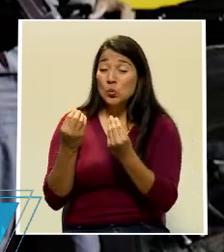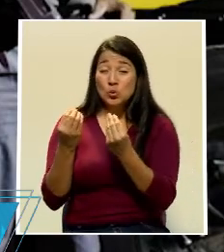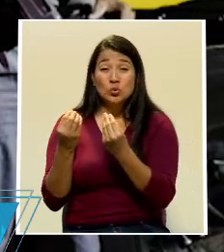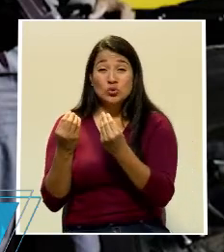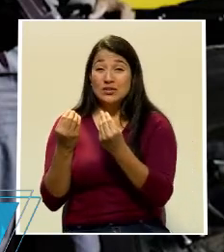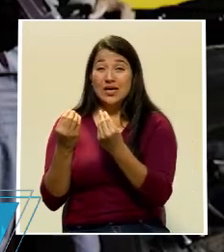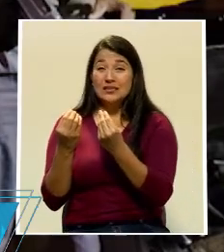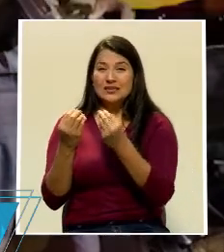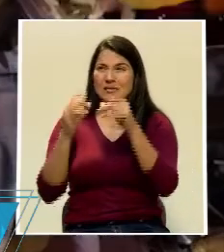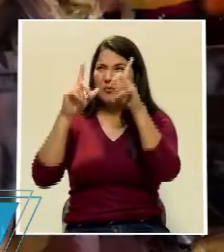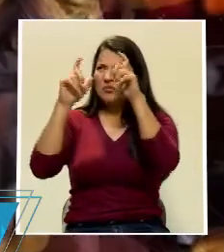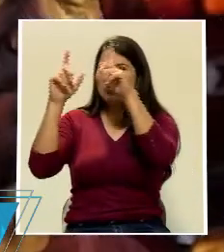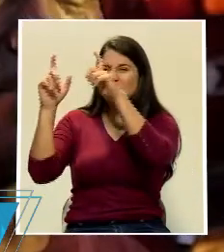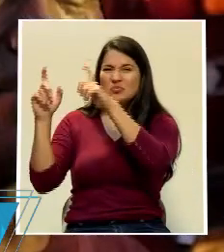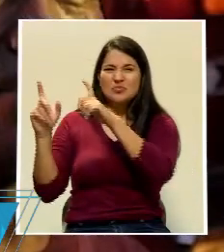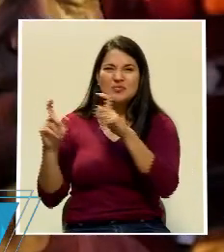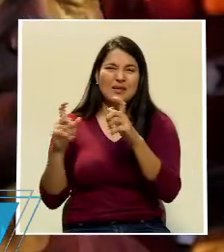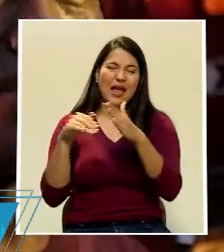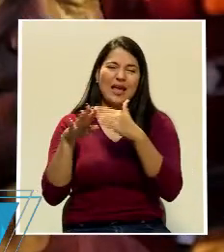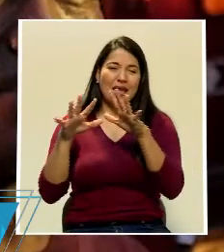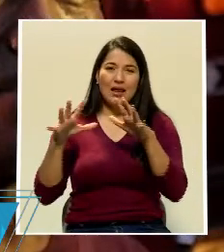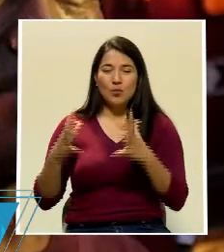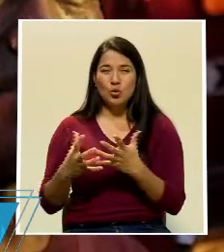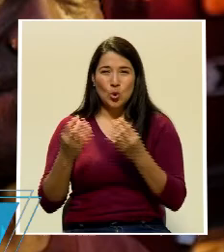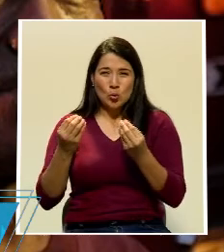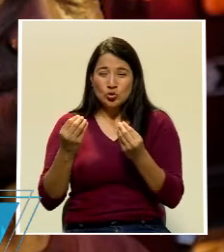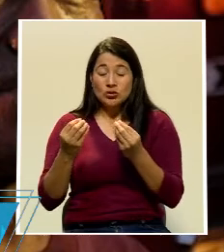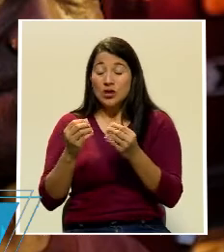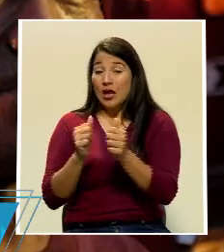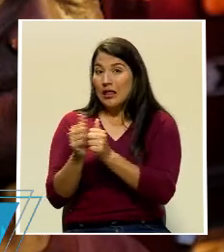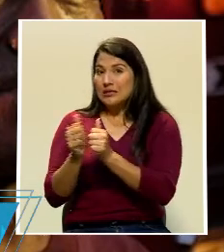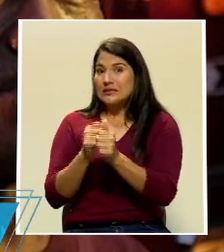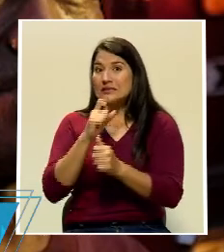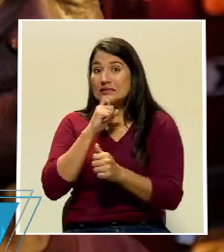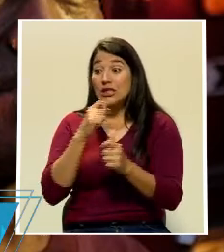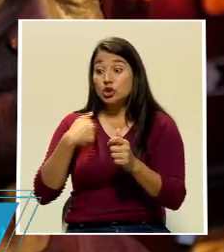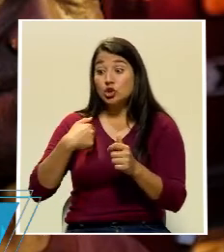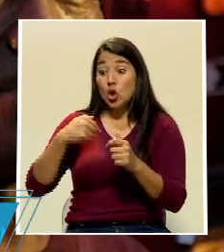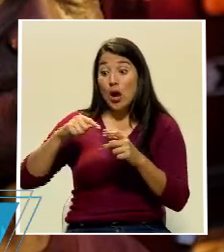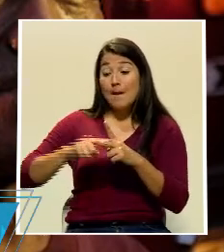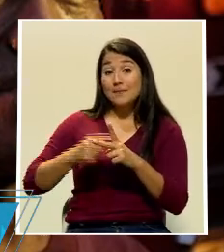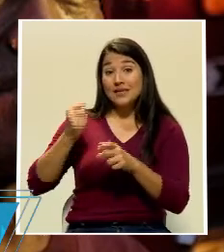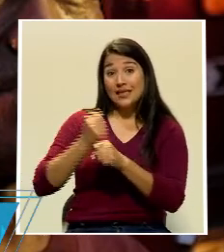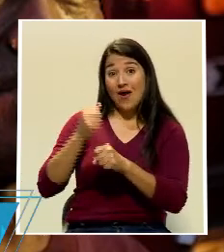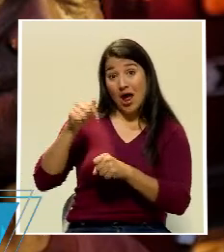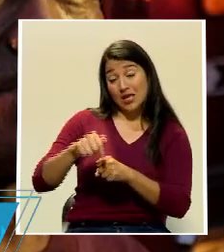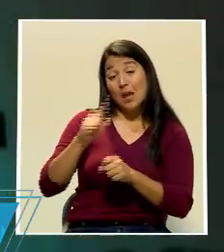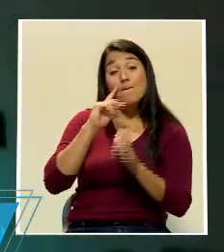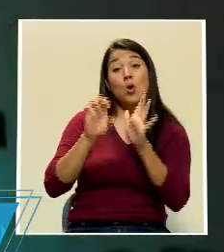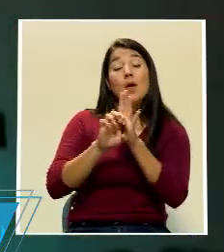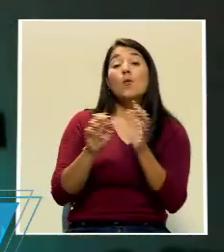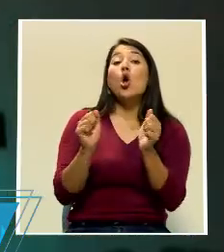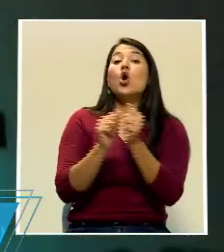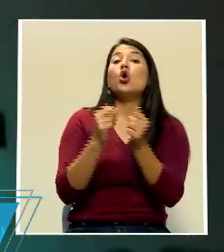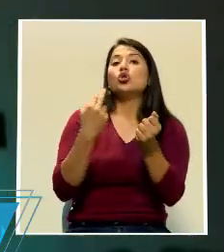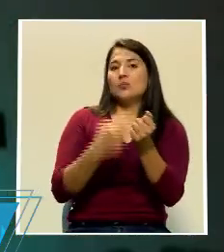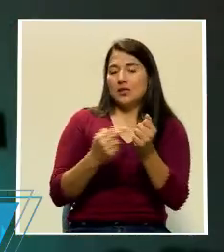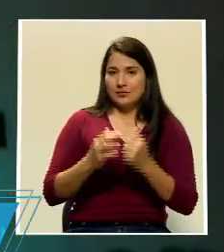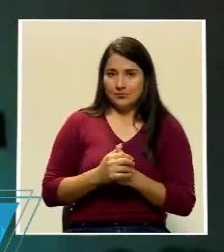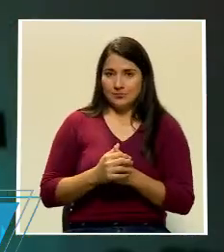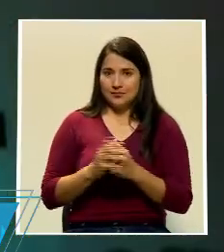de imágenes en el mundo. Entonces yo empecé a trabajar aquí, por ejemplo, con hospitales. Entonces yo lo que hago